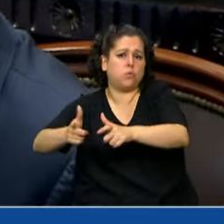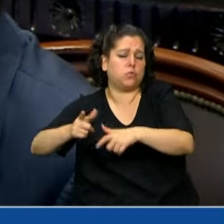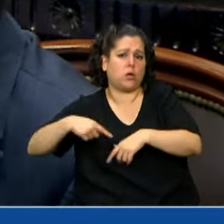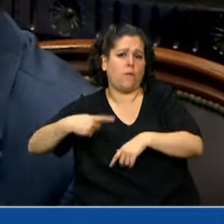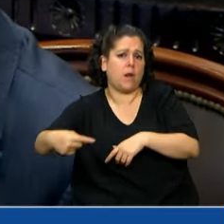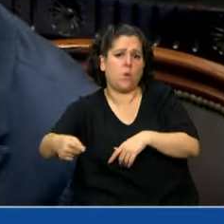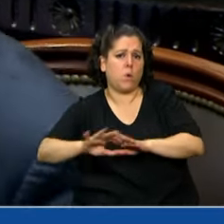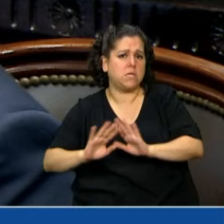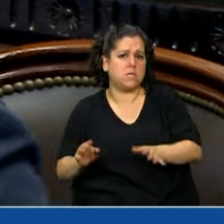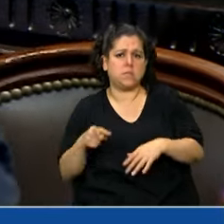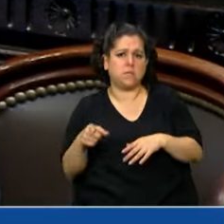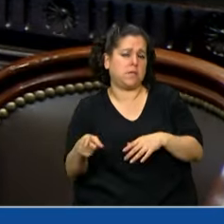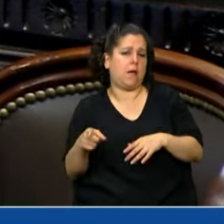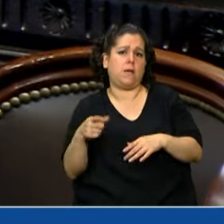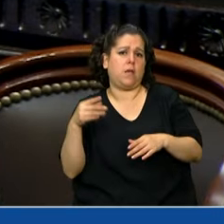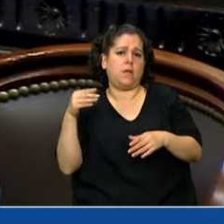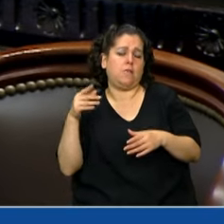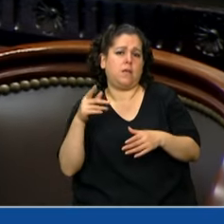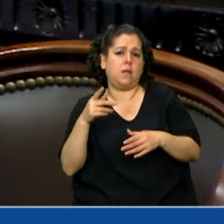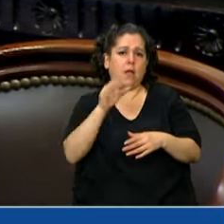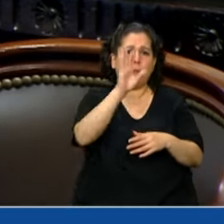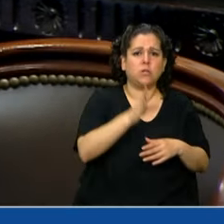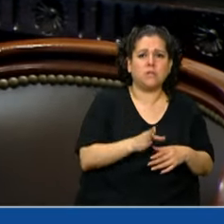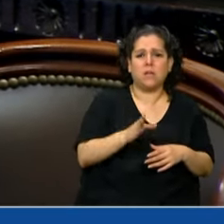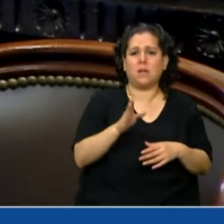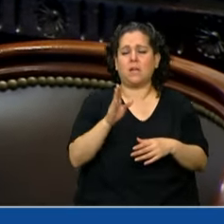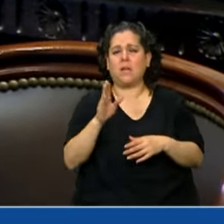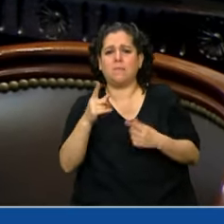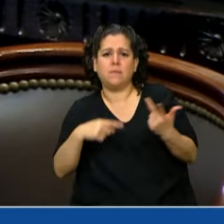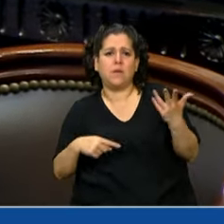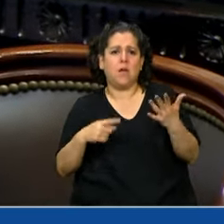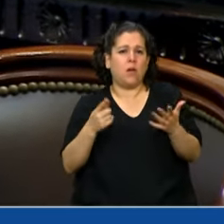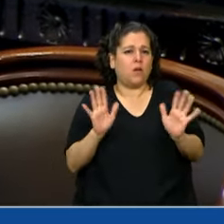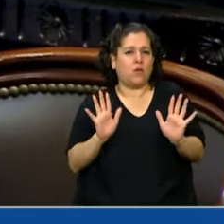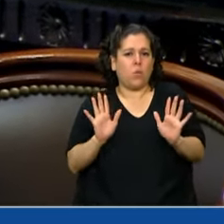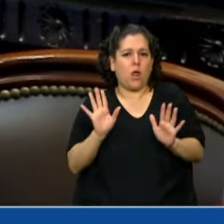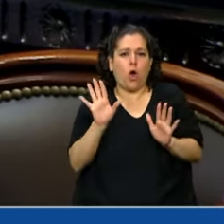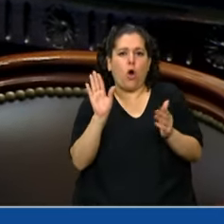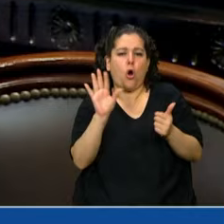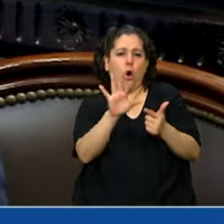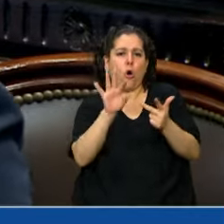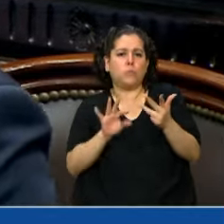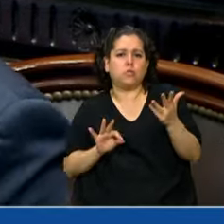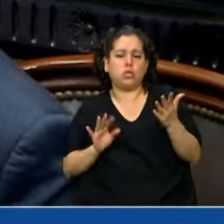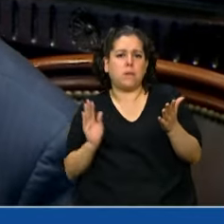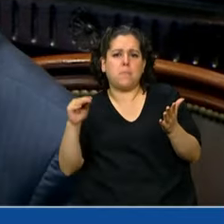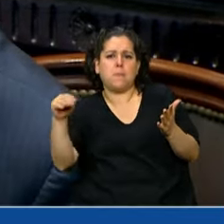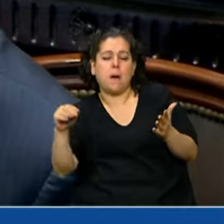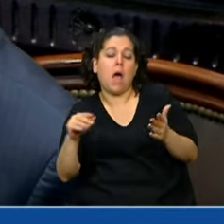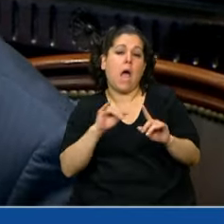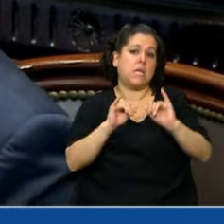no intervengo con el índice y esa es toda la opción que hay es una opción binaria entre